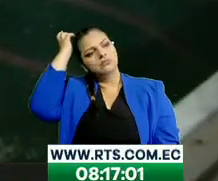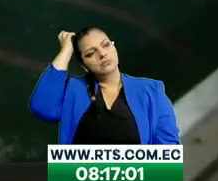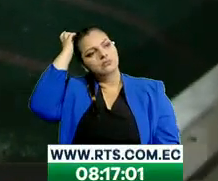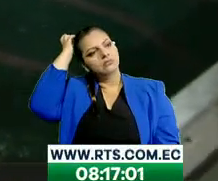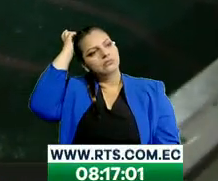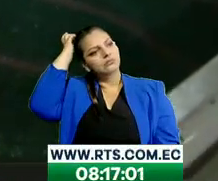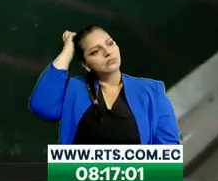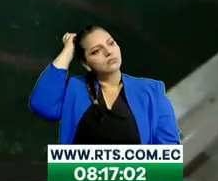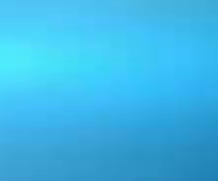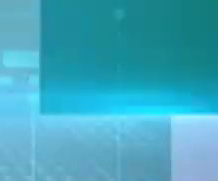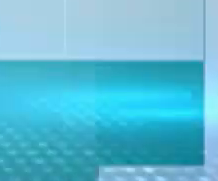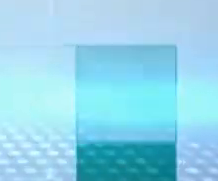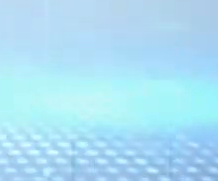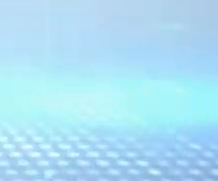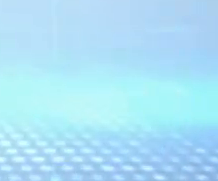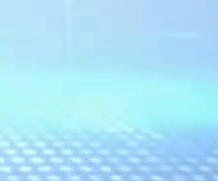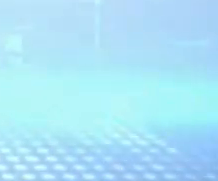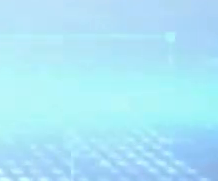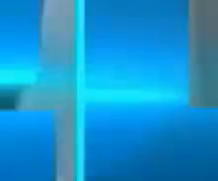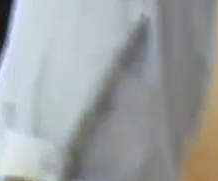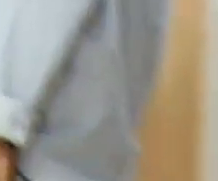Salazar.